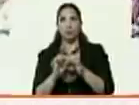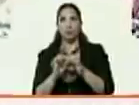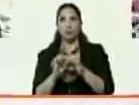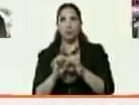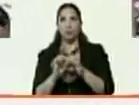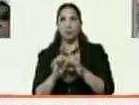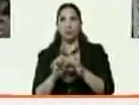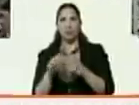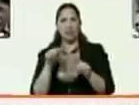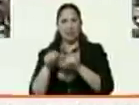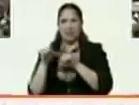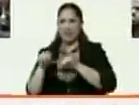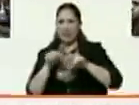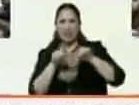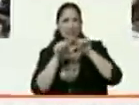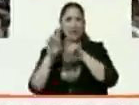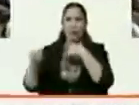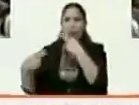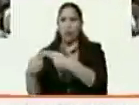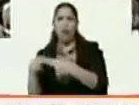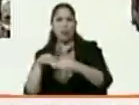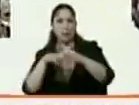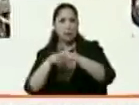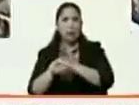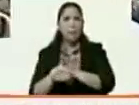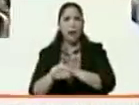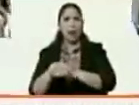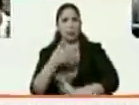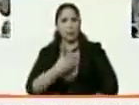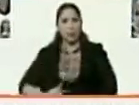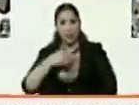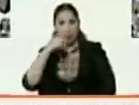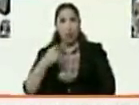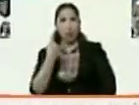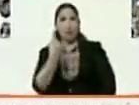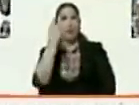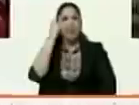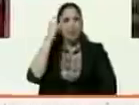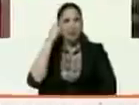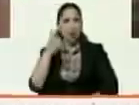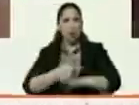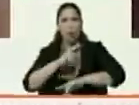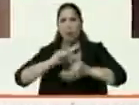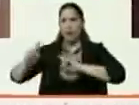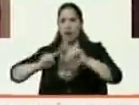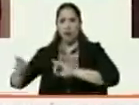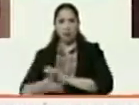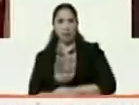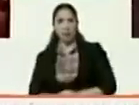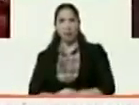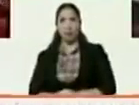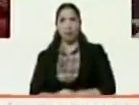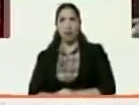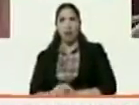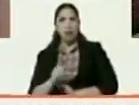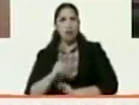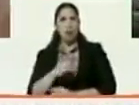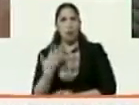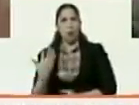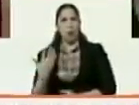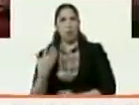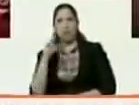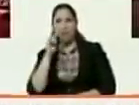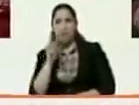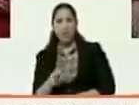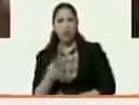Critican, pero jamás se han puesto en los zapatos del presidente Nicolás Maduro un día para gobernar. Un día. Ni siquiera se han paseado